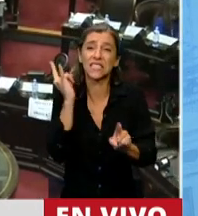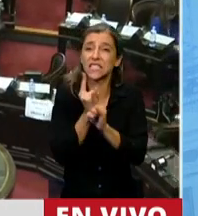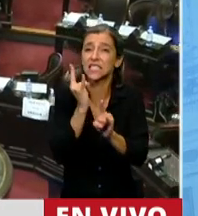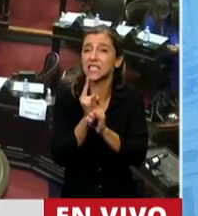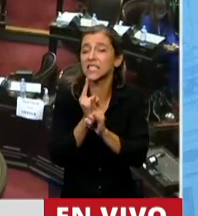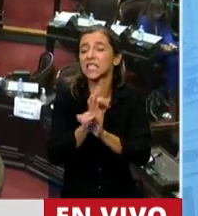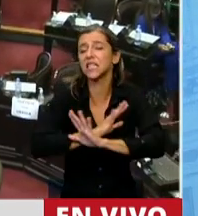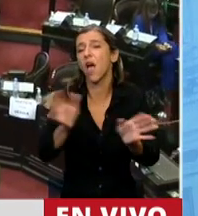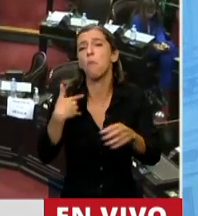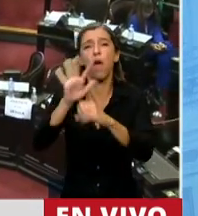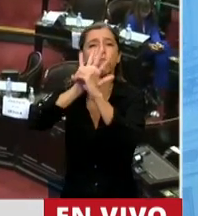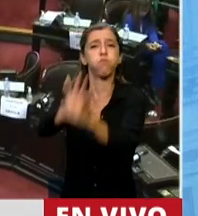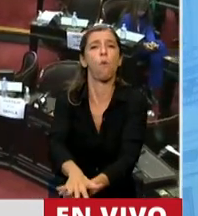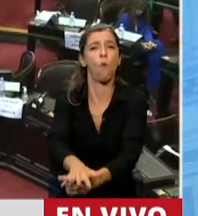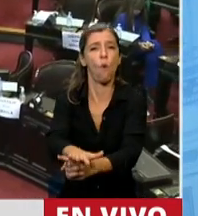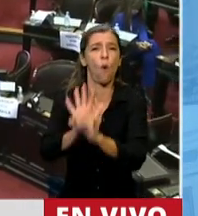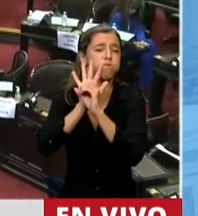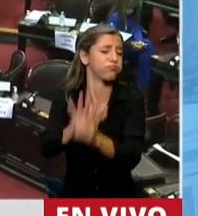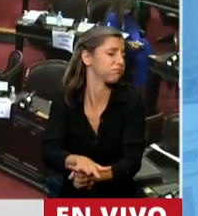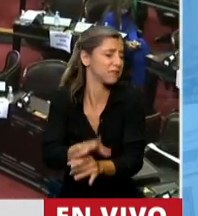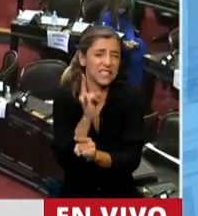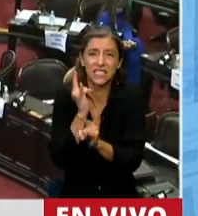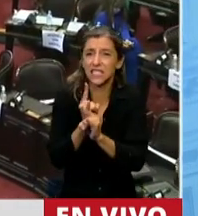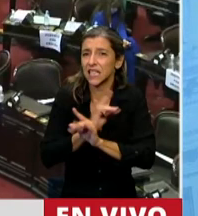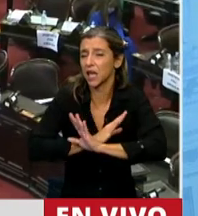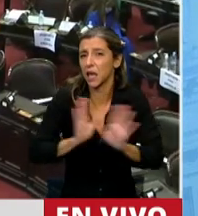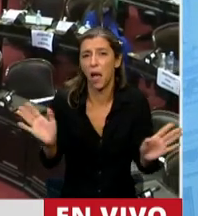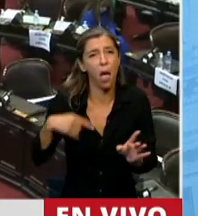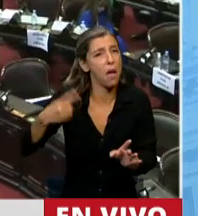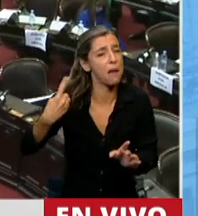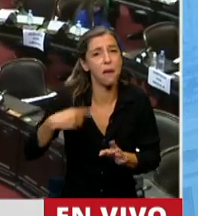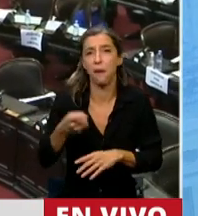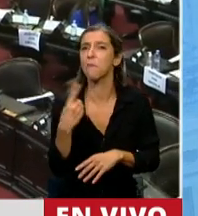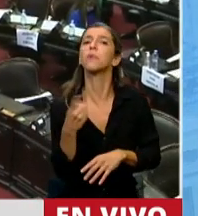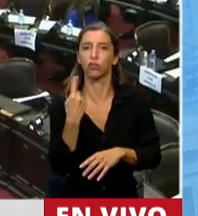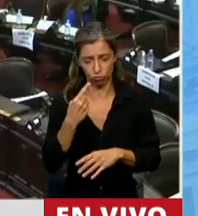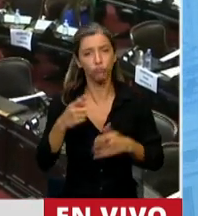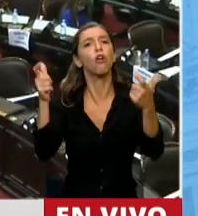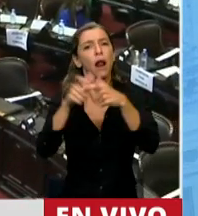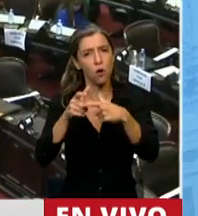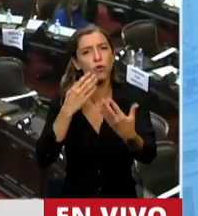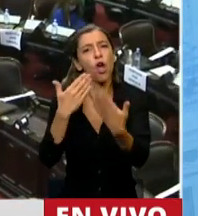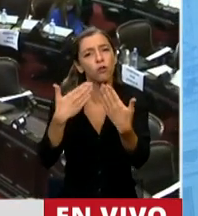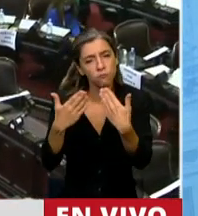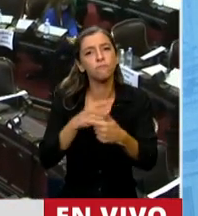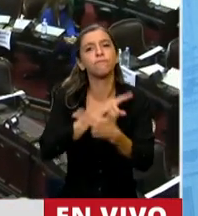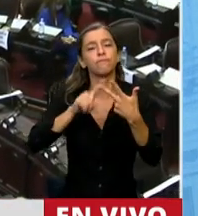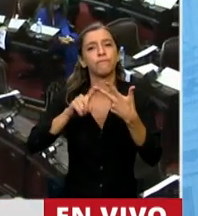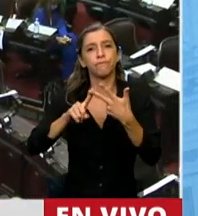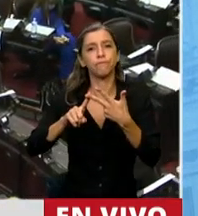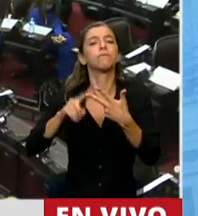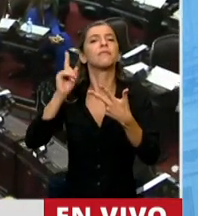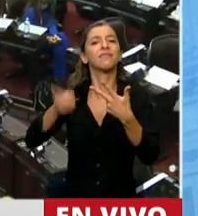permanentemente siendo pisoteada en Formosa, también estuvimos reunidos con ellos. Los varados, con los casos